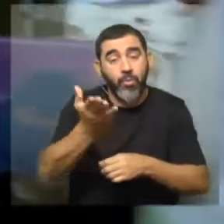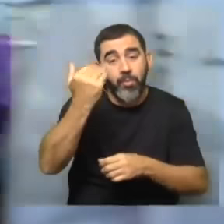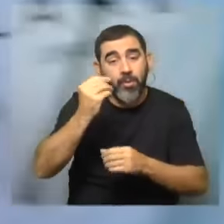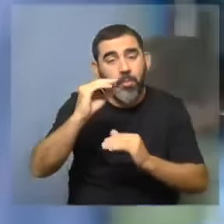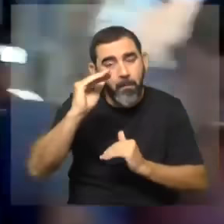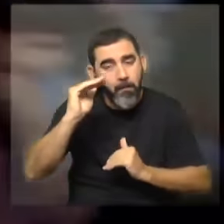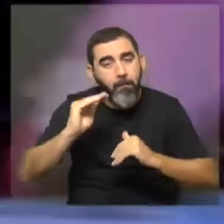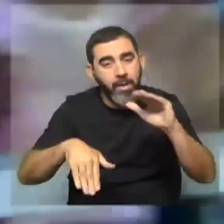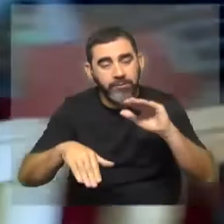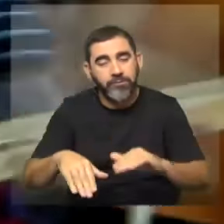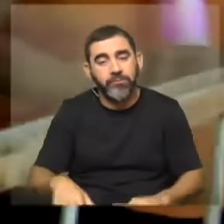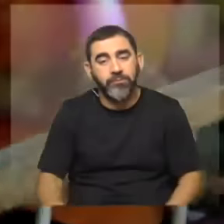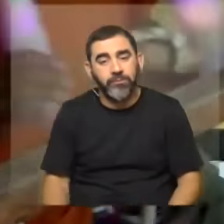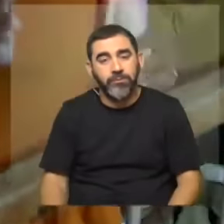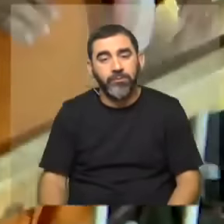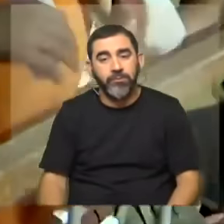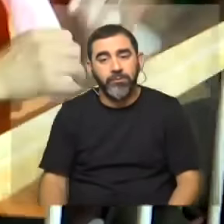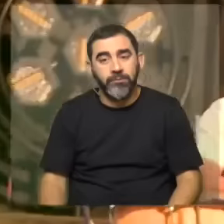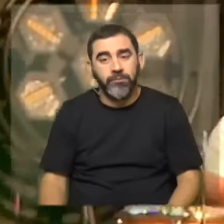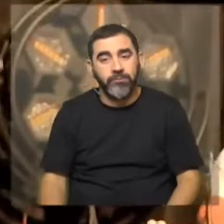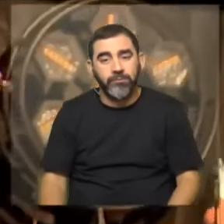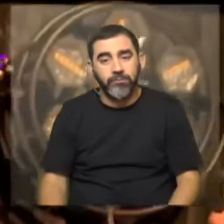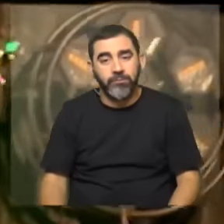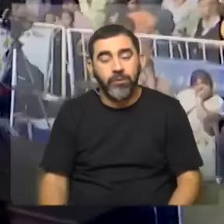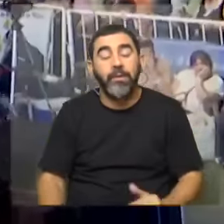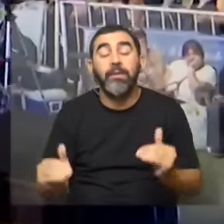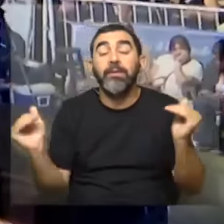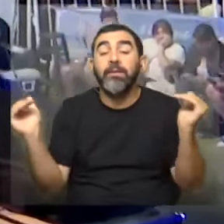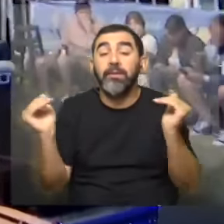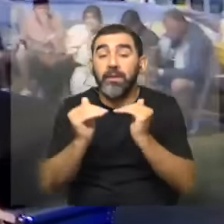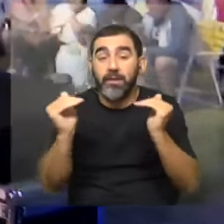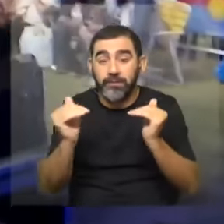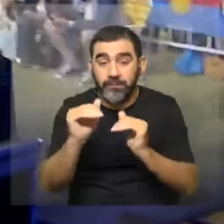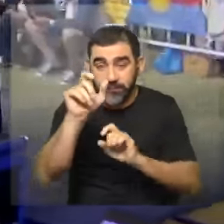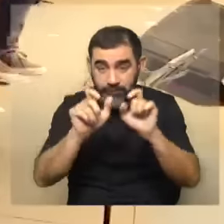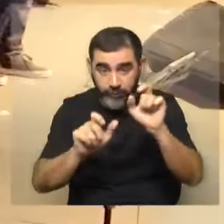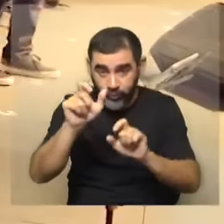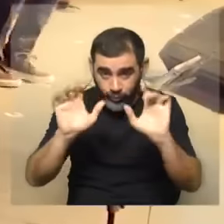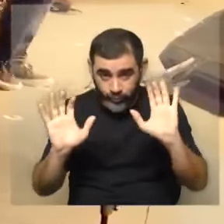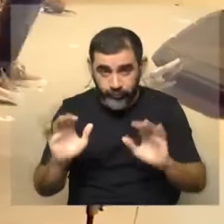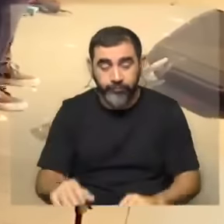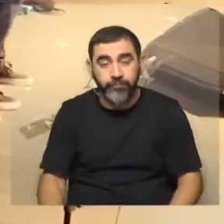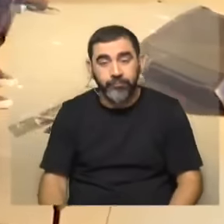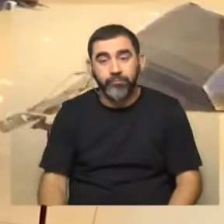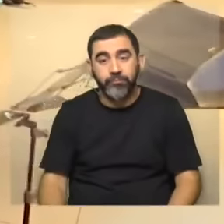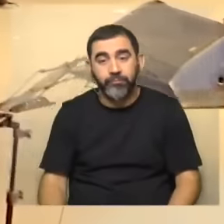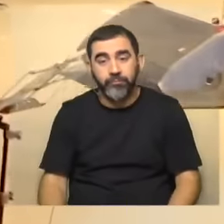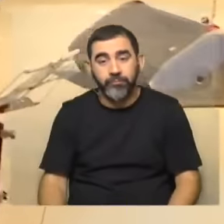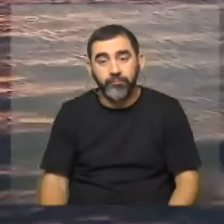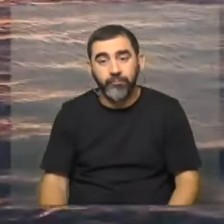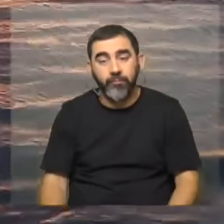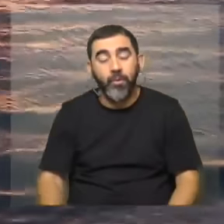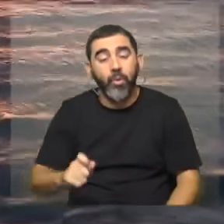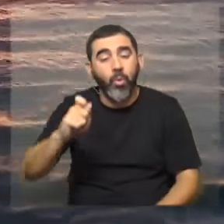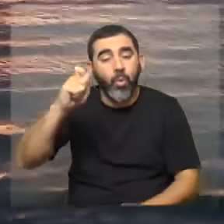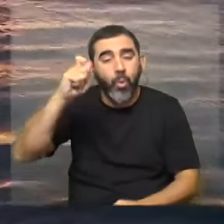más se superó el número de superar los números de tránsitos nosotros datos que manejamos son opiniones